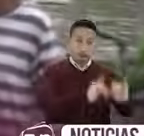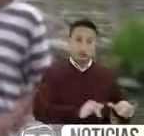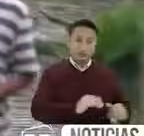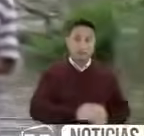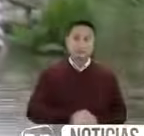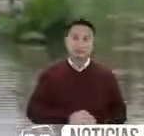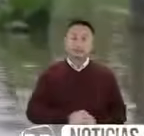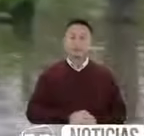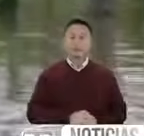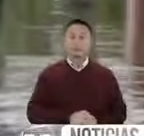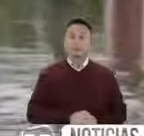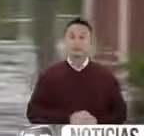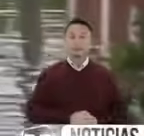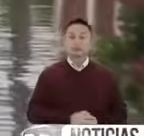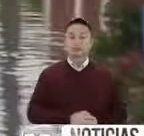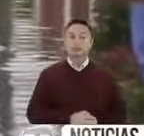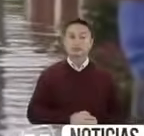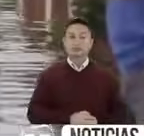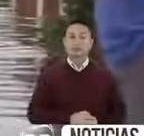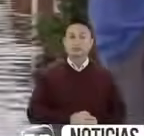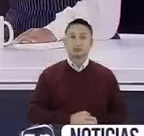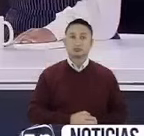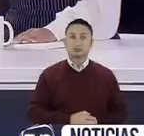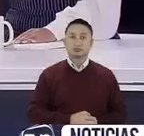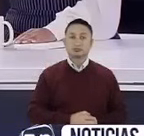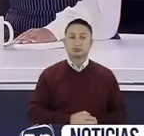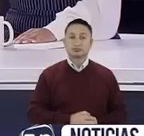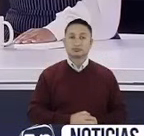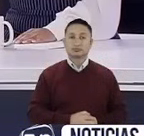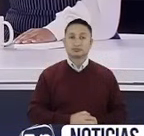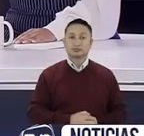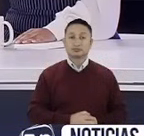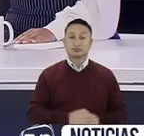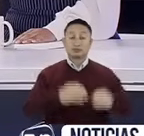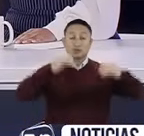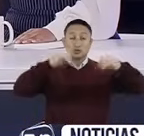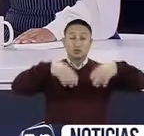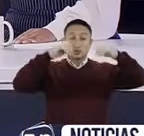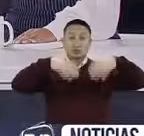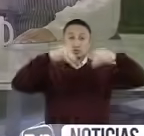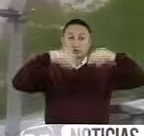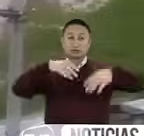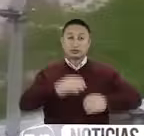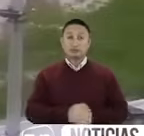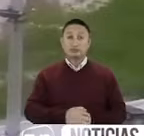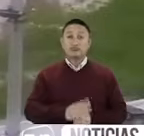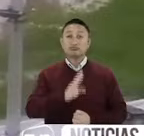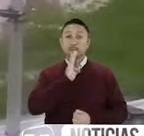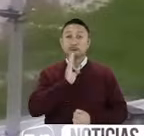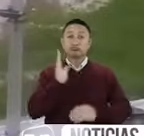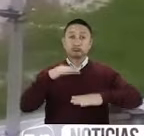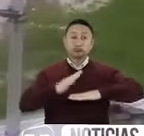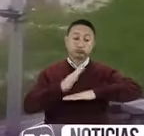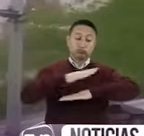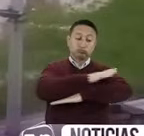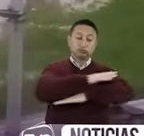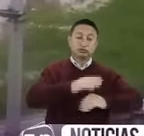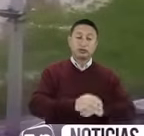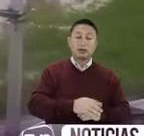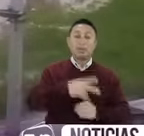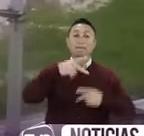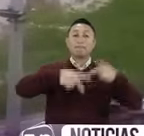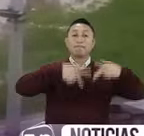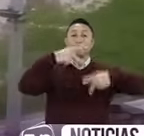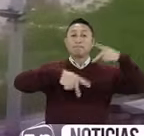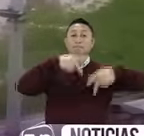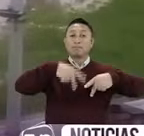informó Miguel Laje. Las torrenciales lluvias dejaron bajo el agua varios sectores del Cantón Playas, provincia del